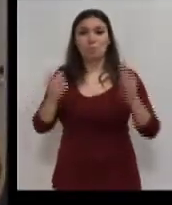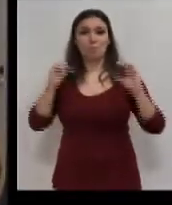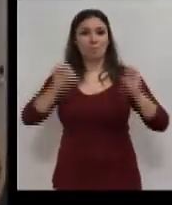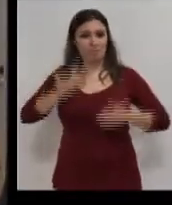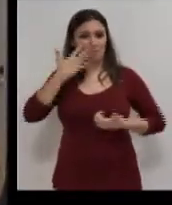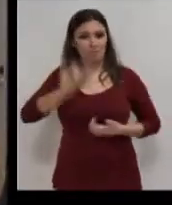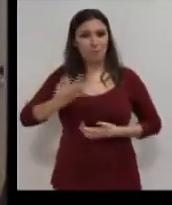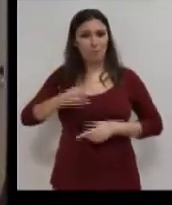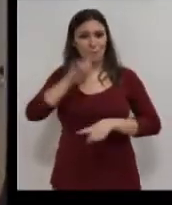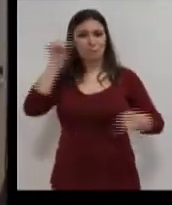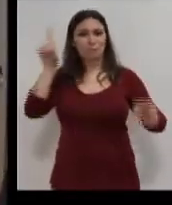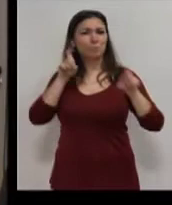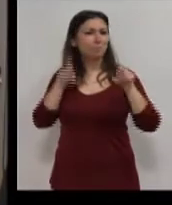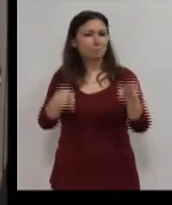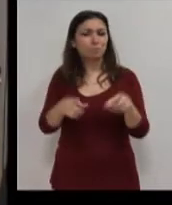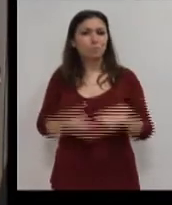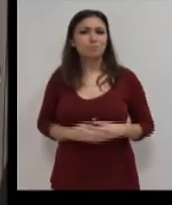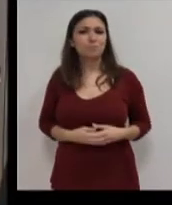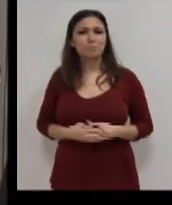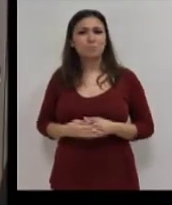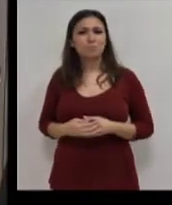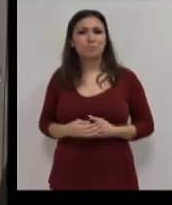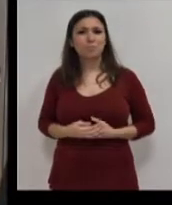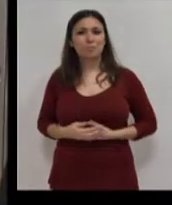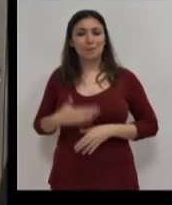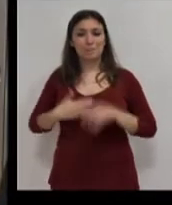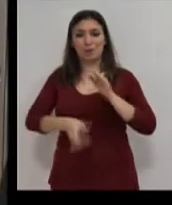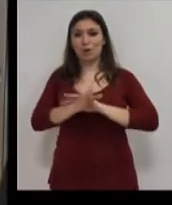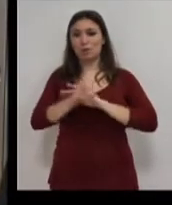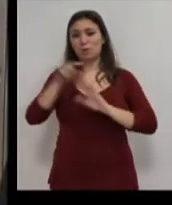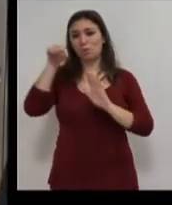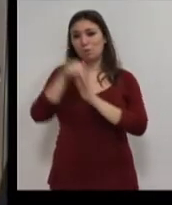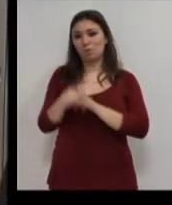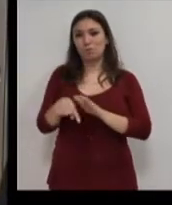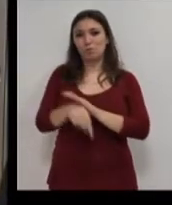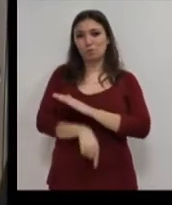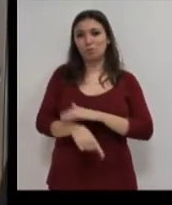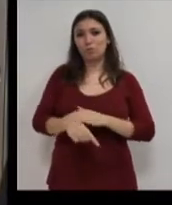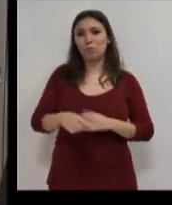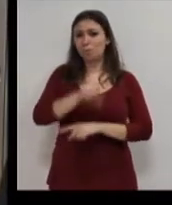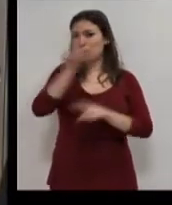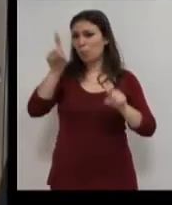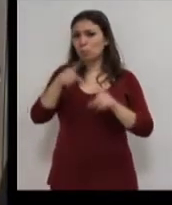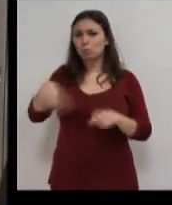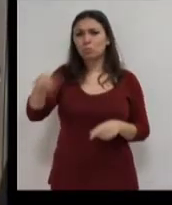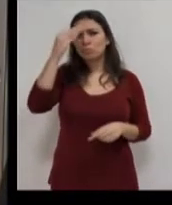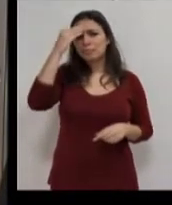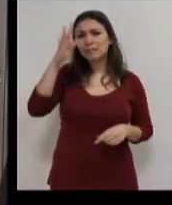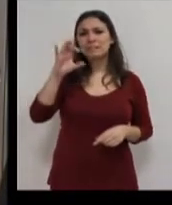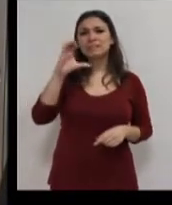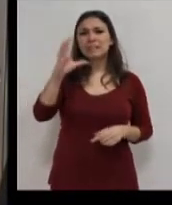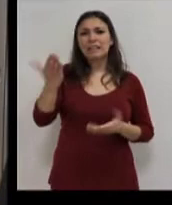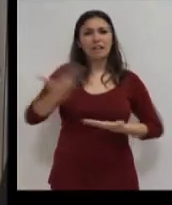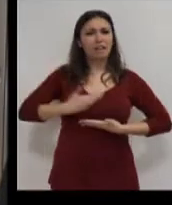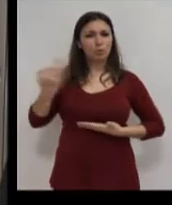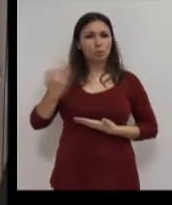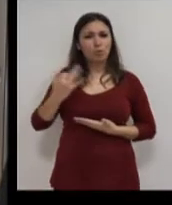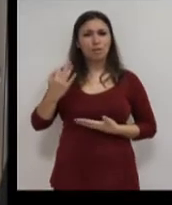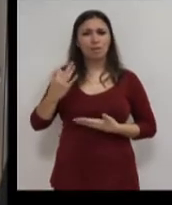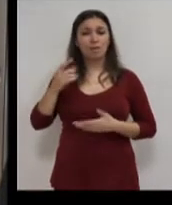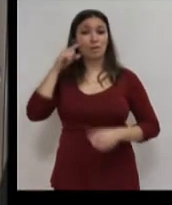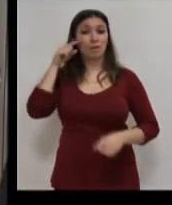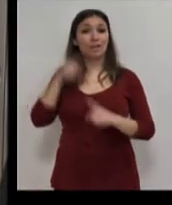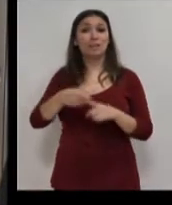ellos. Entonces, abrimos. O sea, ¿qué creéis que... para seguir profundizando en el tema,